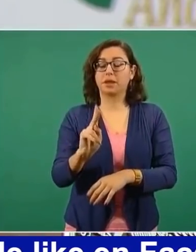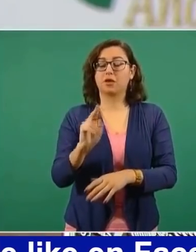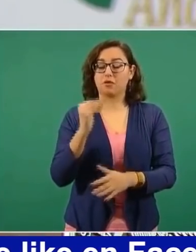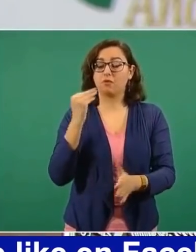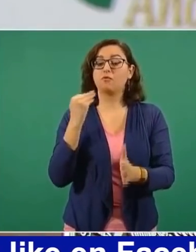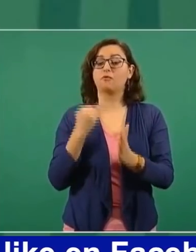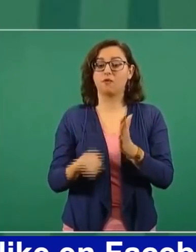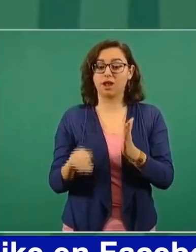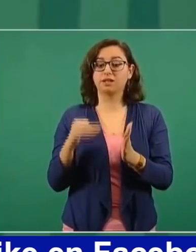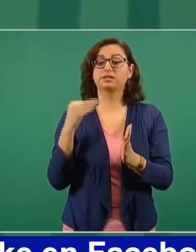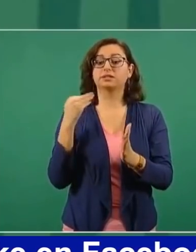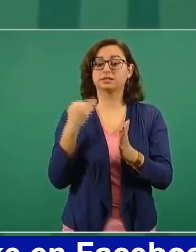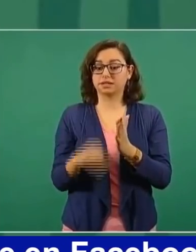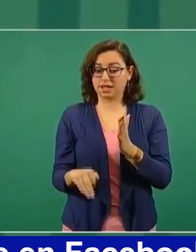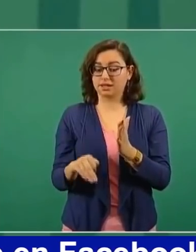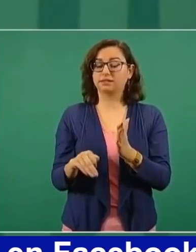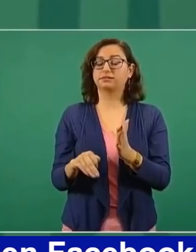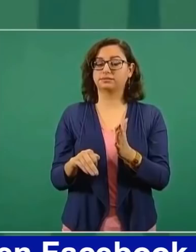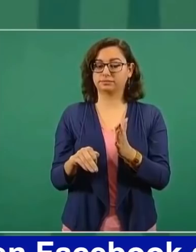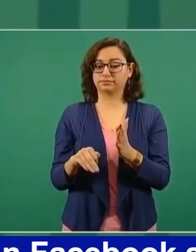todavía muy